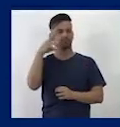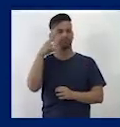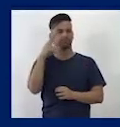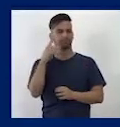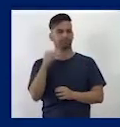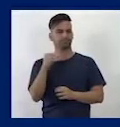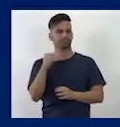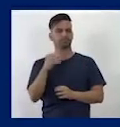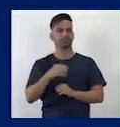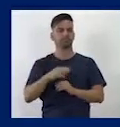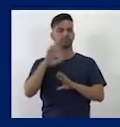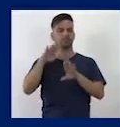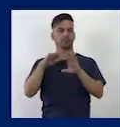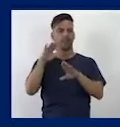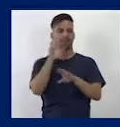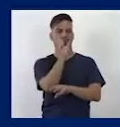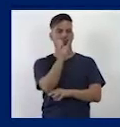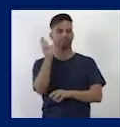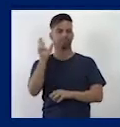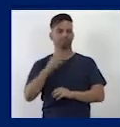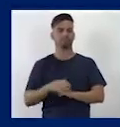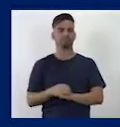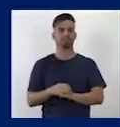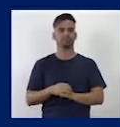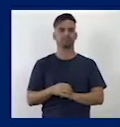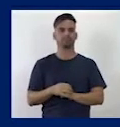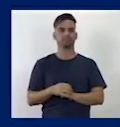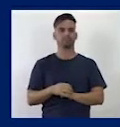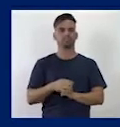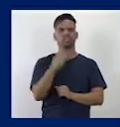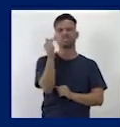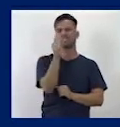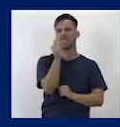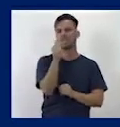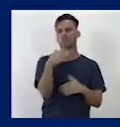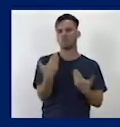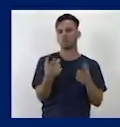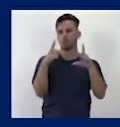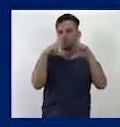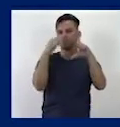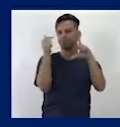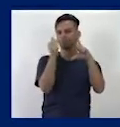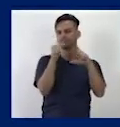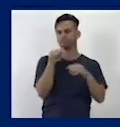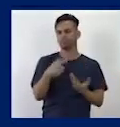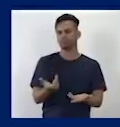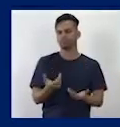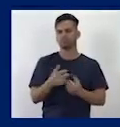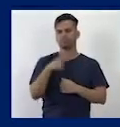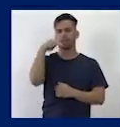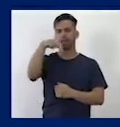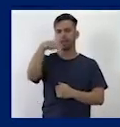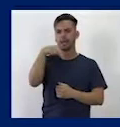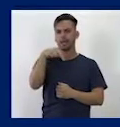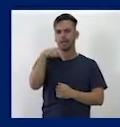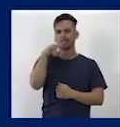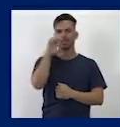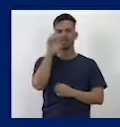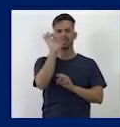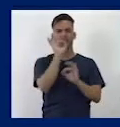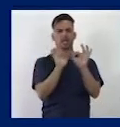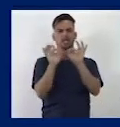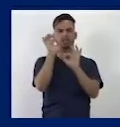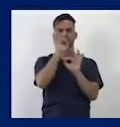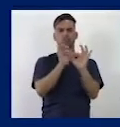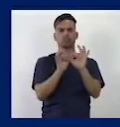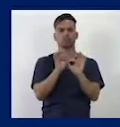que se canta en un proceso bien el signo negativo es porque si n que es electrones cantidad entre